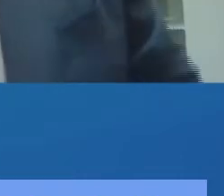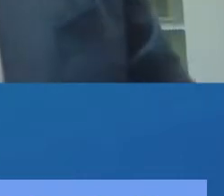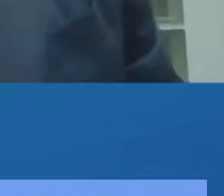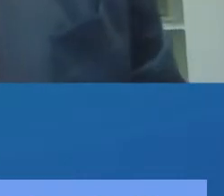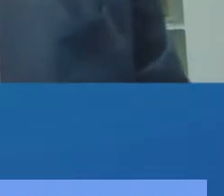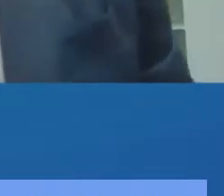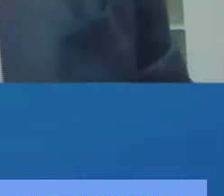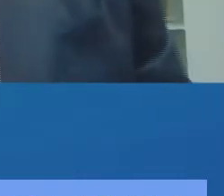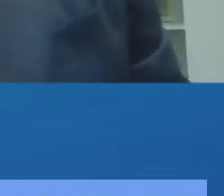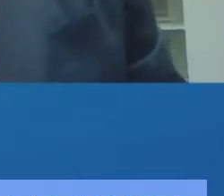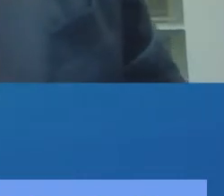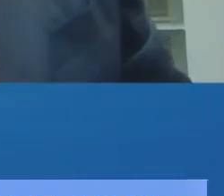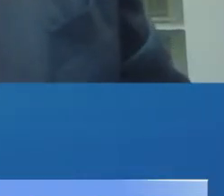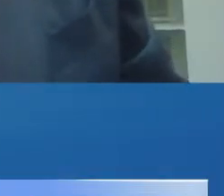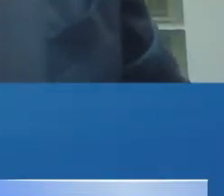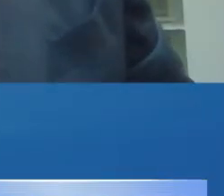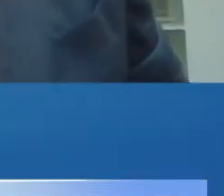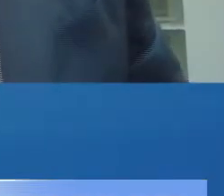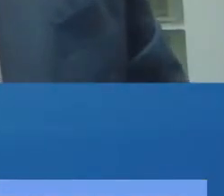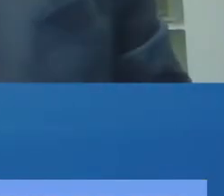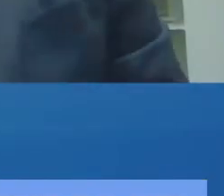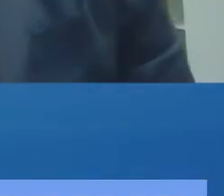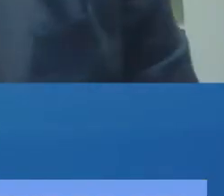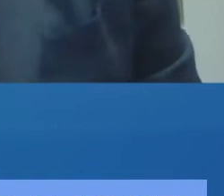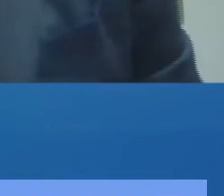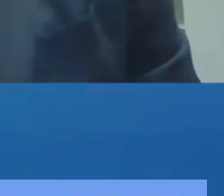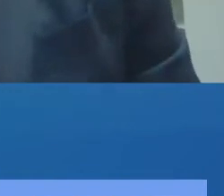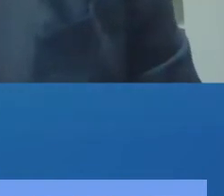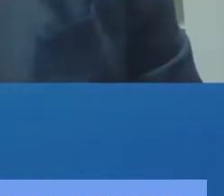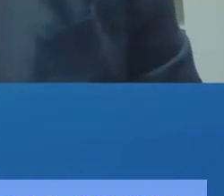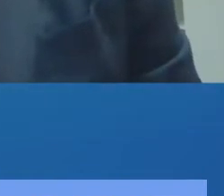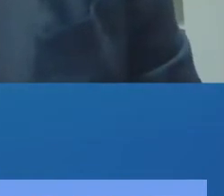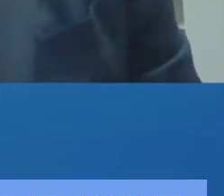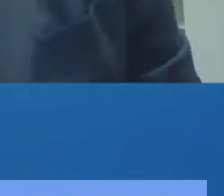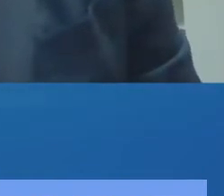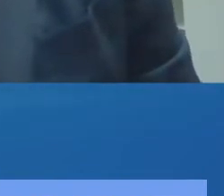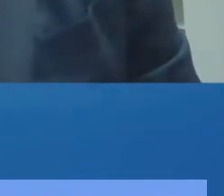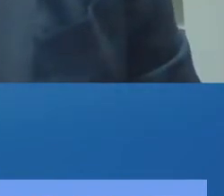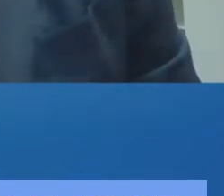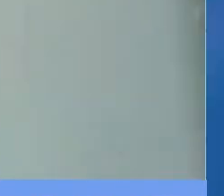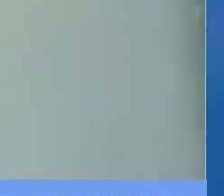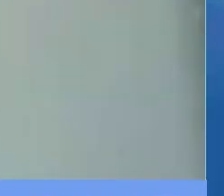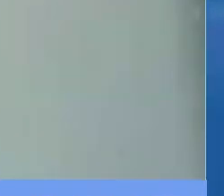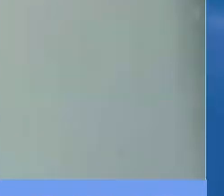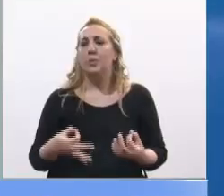Ahora sí lo No, no escuchamos. la escucho. Ah, no la escucho bien, discúlpeme. No, en